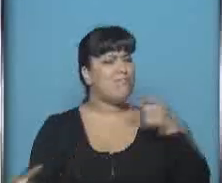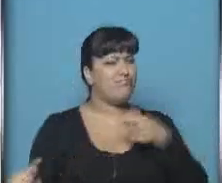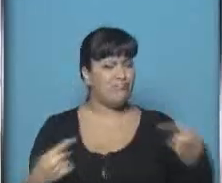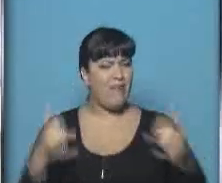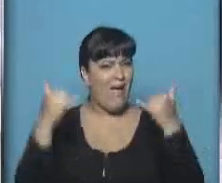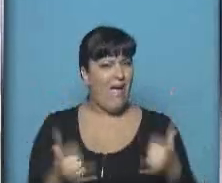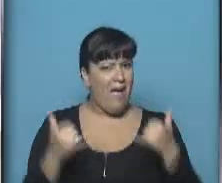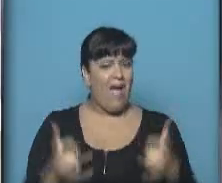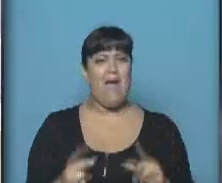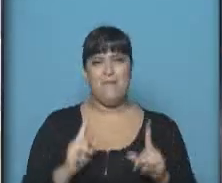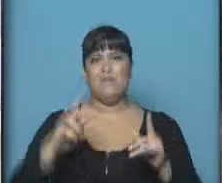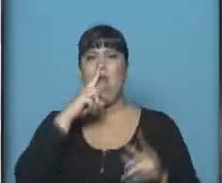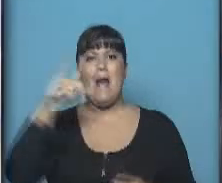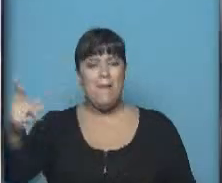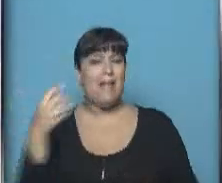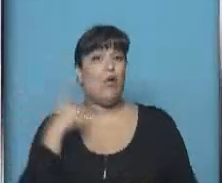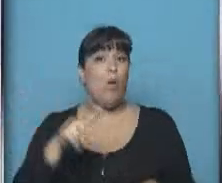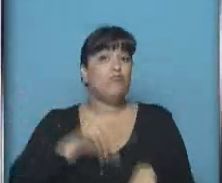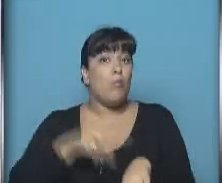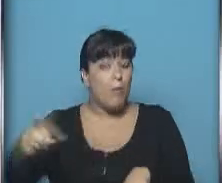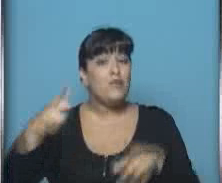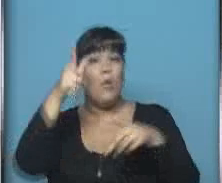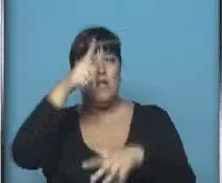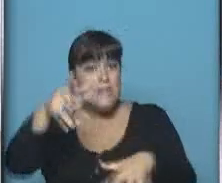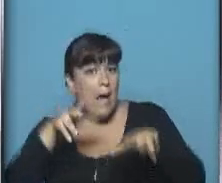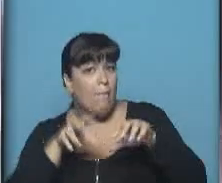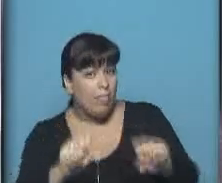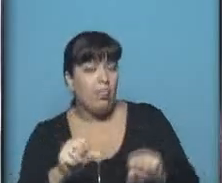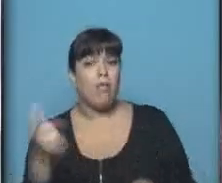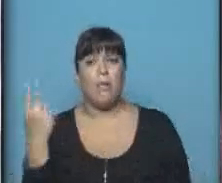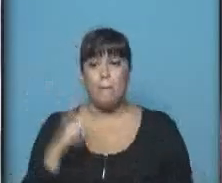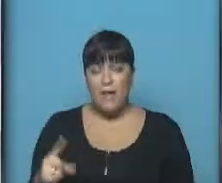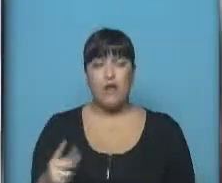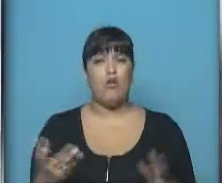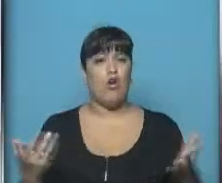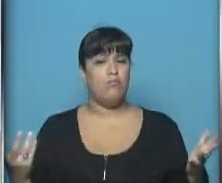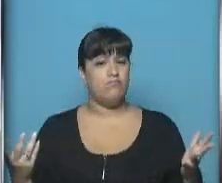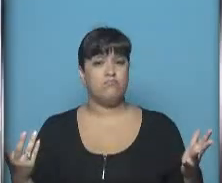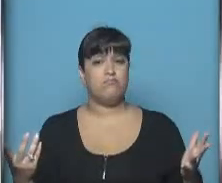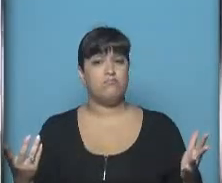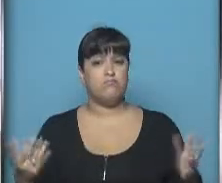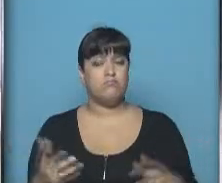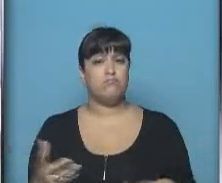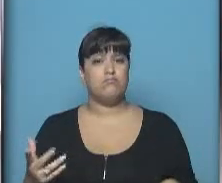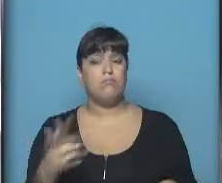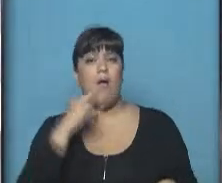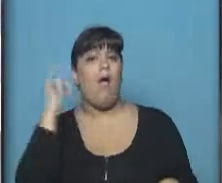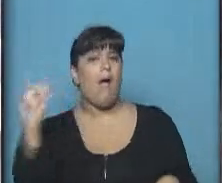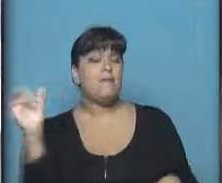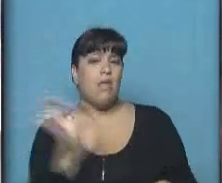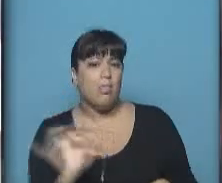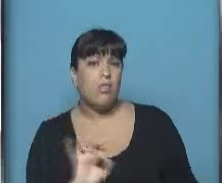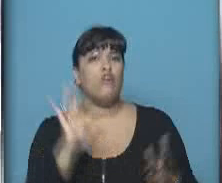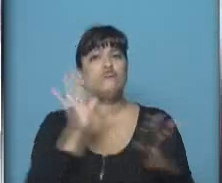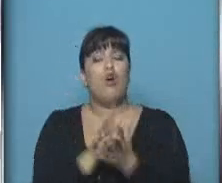que ocurrió en la ciudad de La Plata cuando la policía lo encuentra, pero no se advierte de que había un